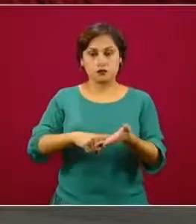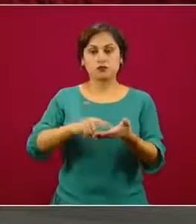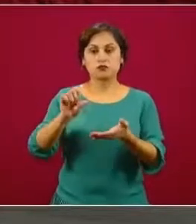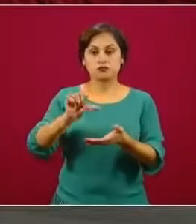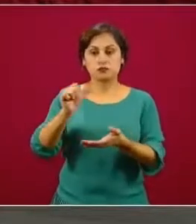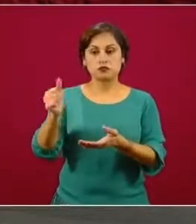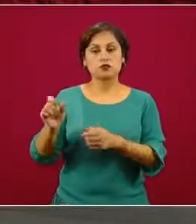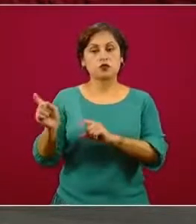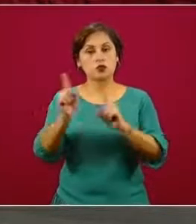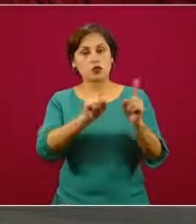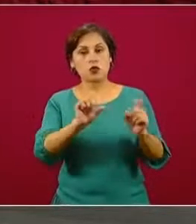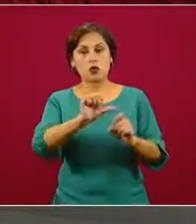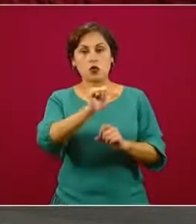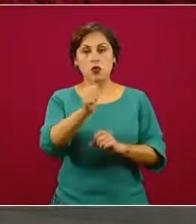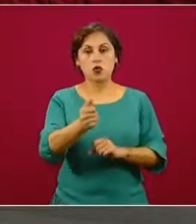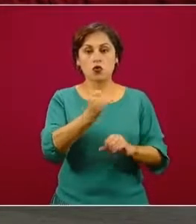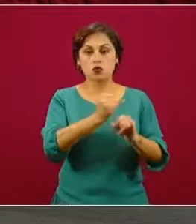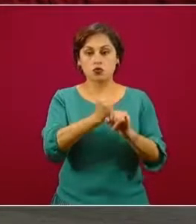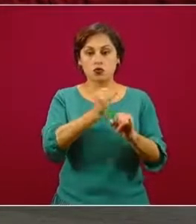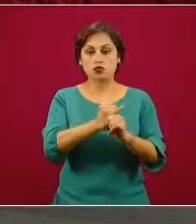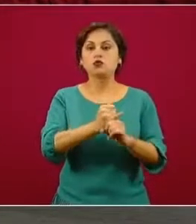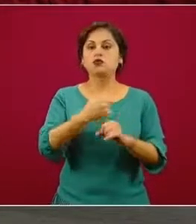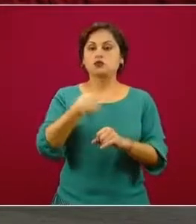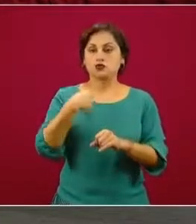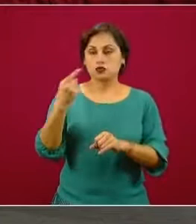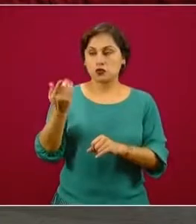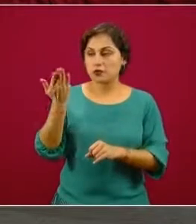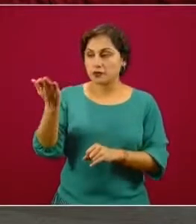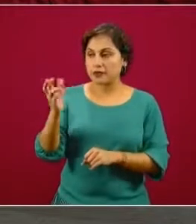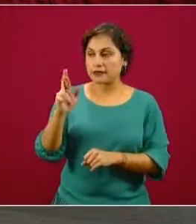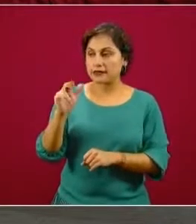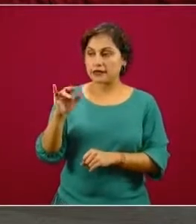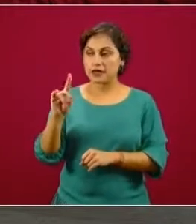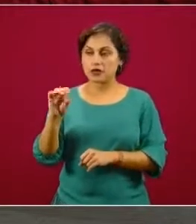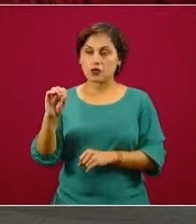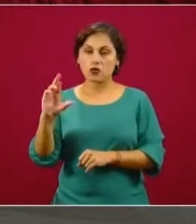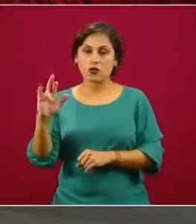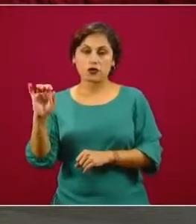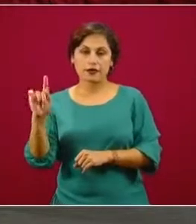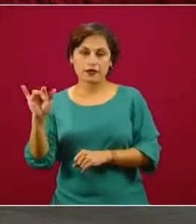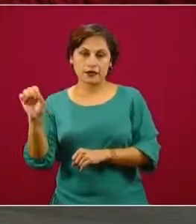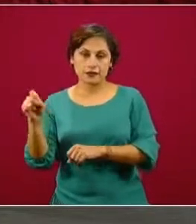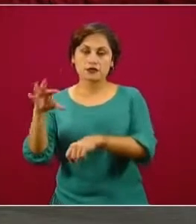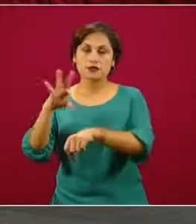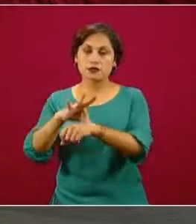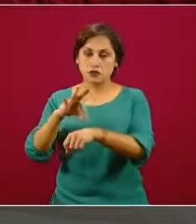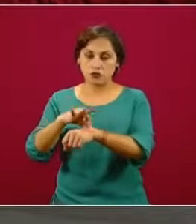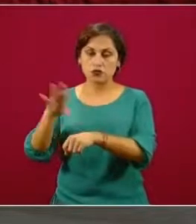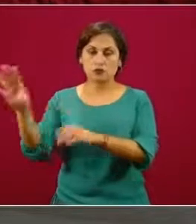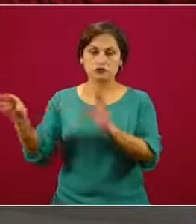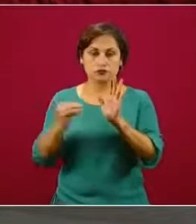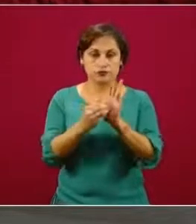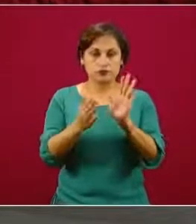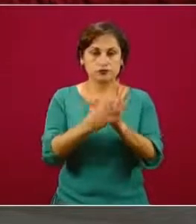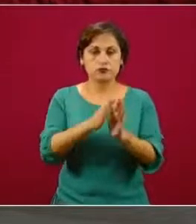Ricardo Cortés si también la puede poner en el otro lado, que es información al público. Si la subimos un